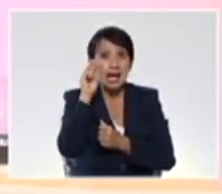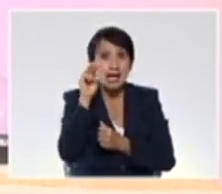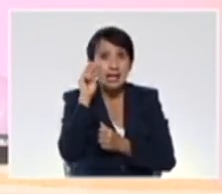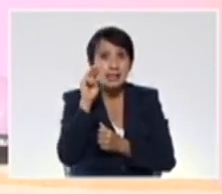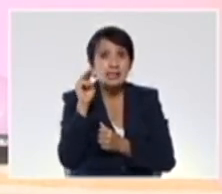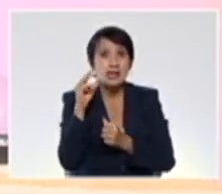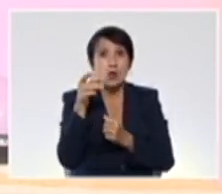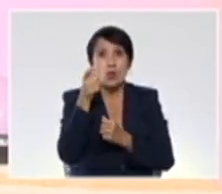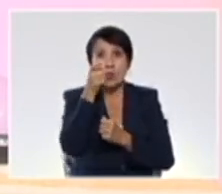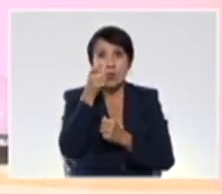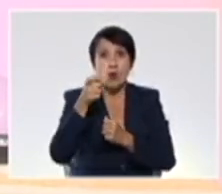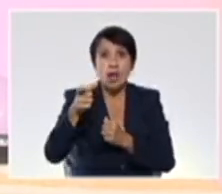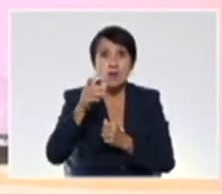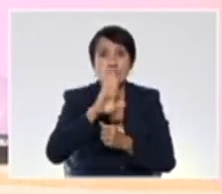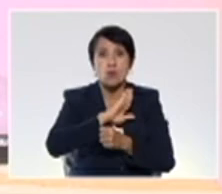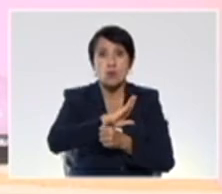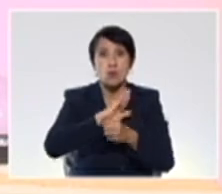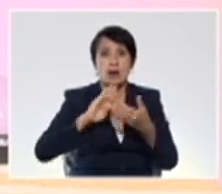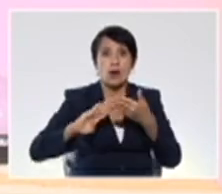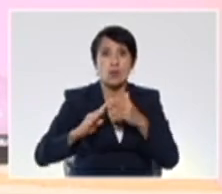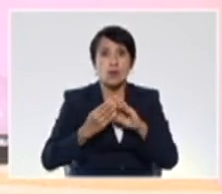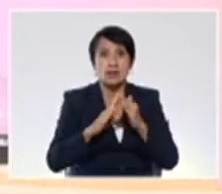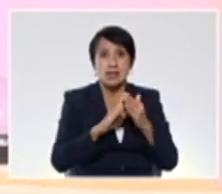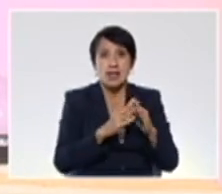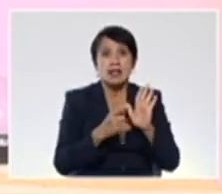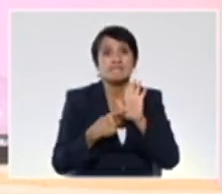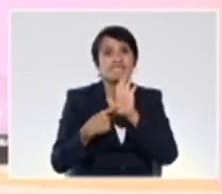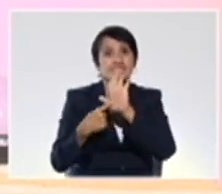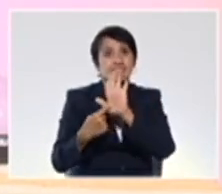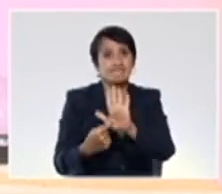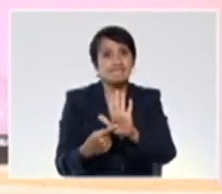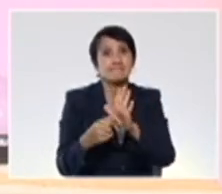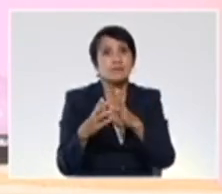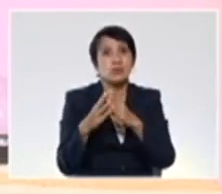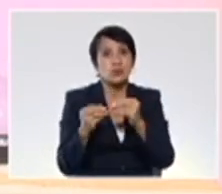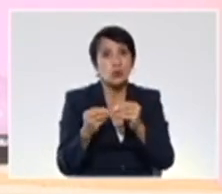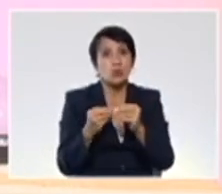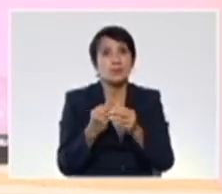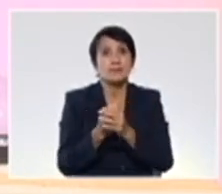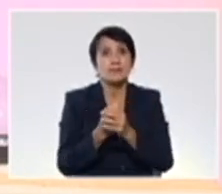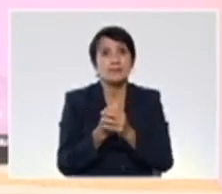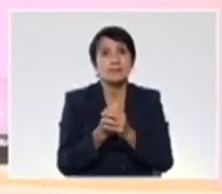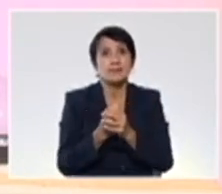esa maestra pueblo de nuestra comunidad nos indique para hacer